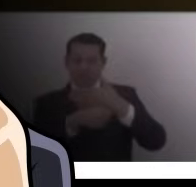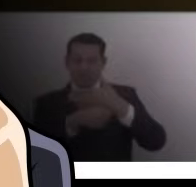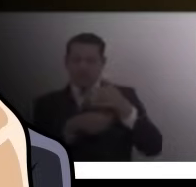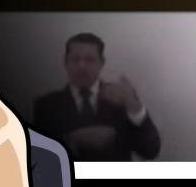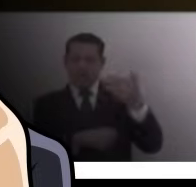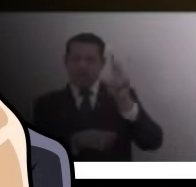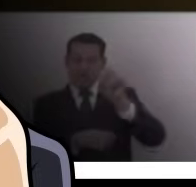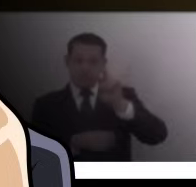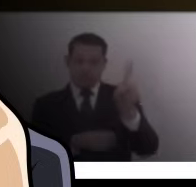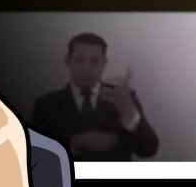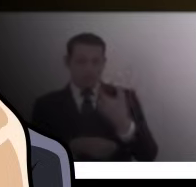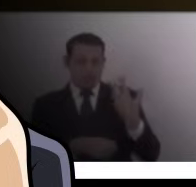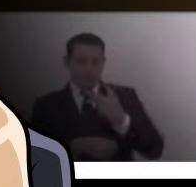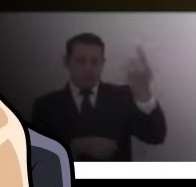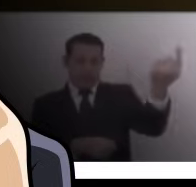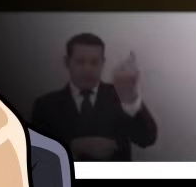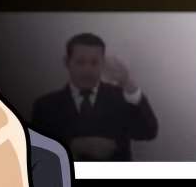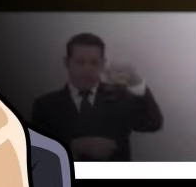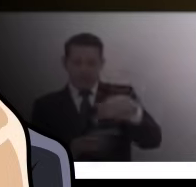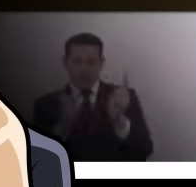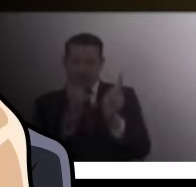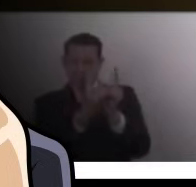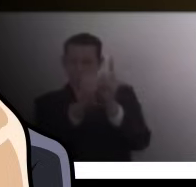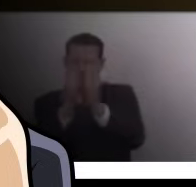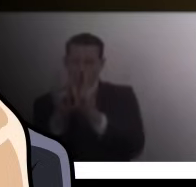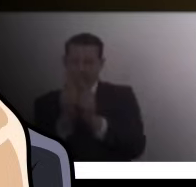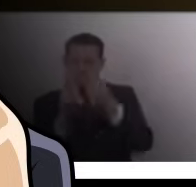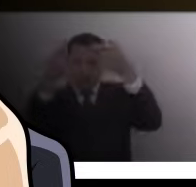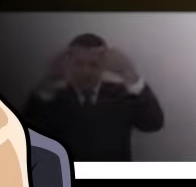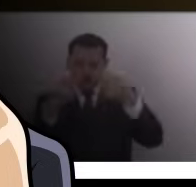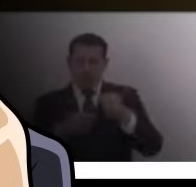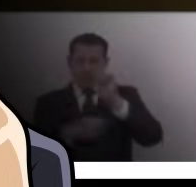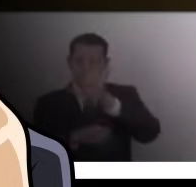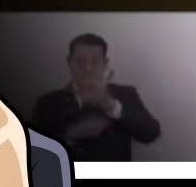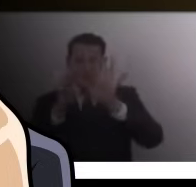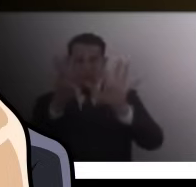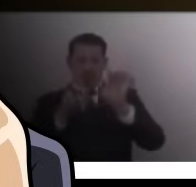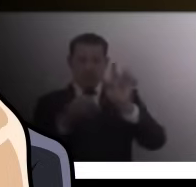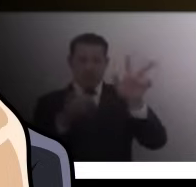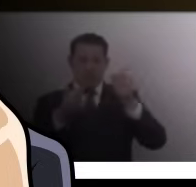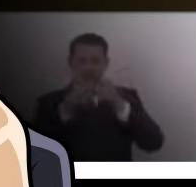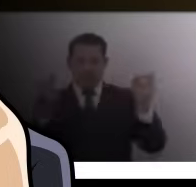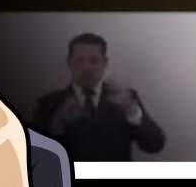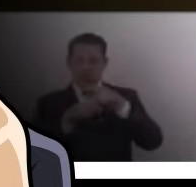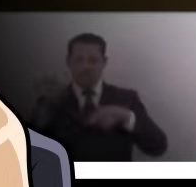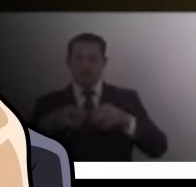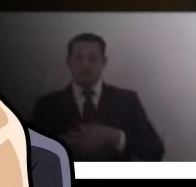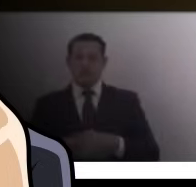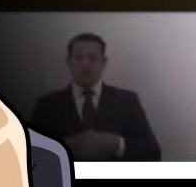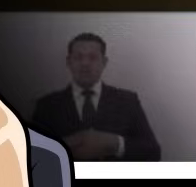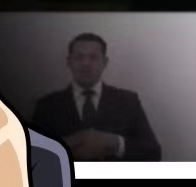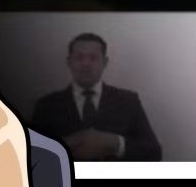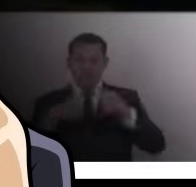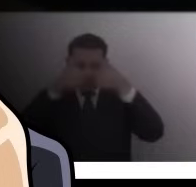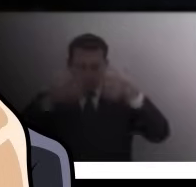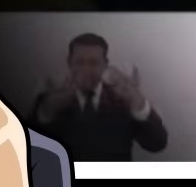En el año 2021, cuando nosotros venimos acá, encontramos un presupuesto de 58.3 millones de dólares. El que